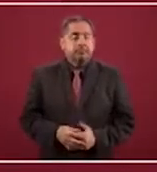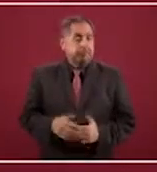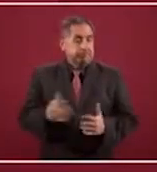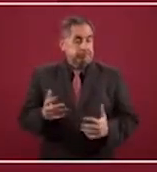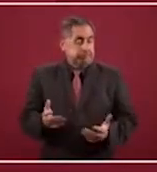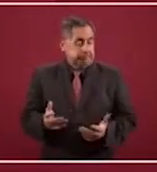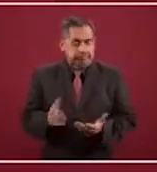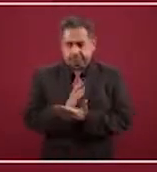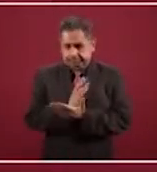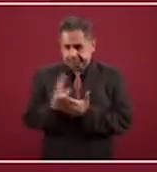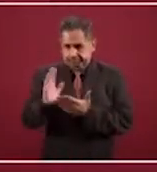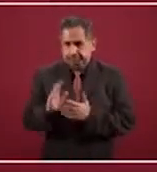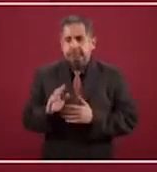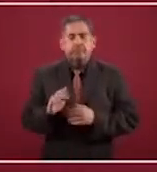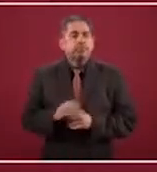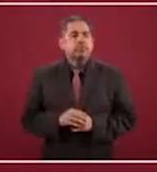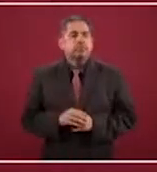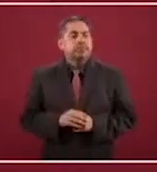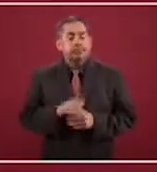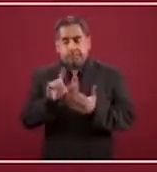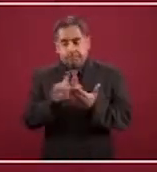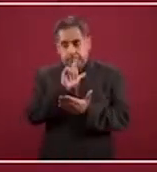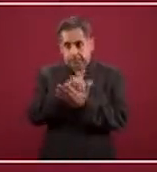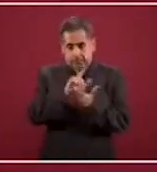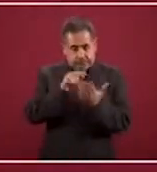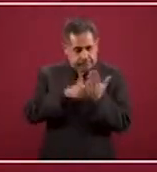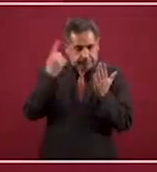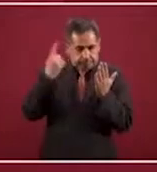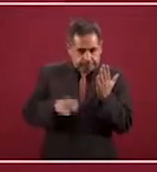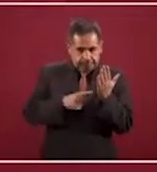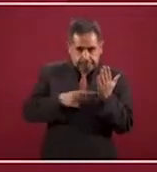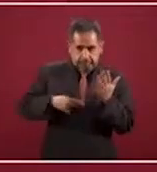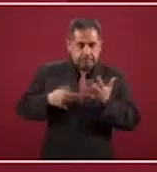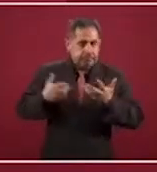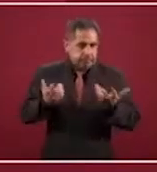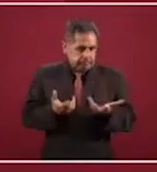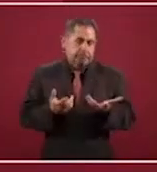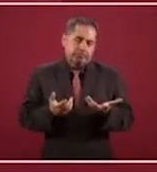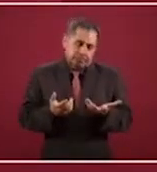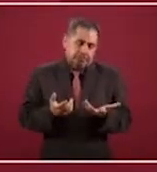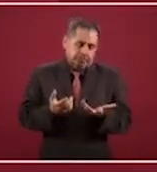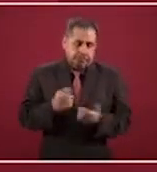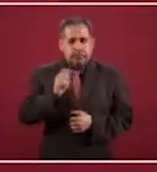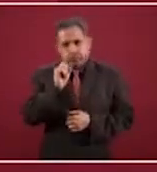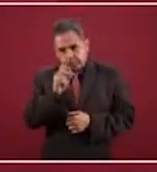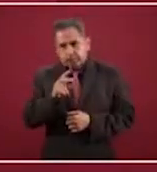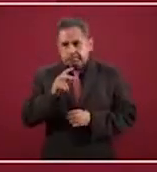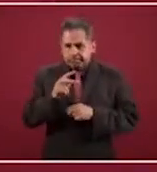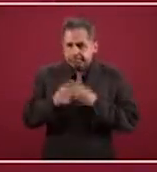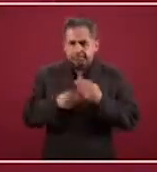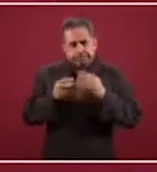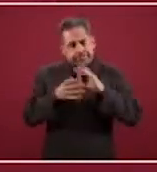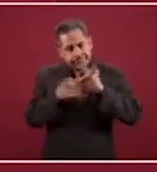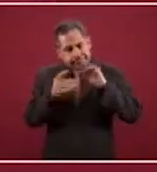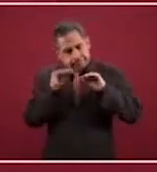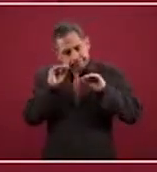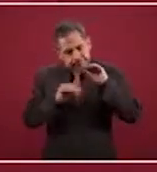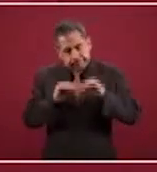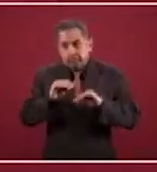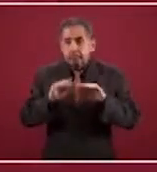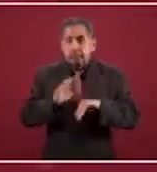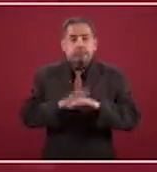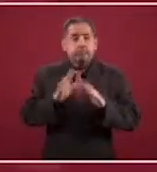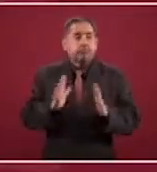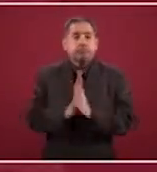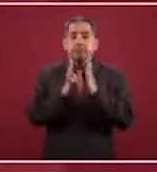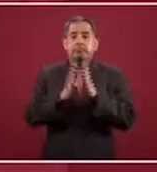Entonces, independientemente de lo que existe en la ley, que hay que hacerlo, tiene que buscarse la